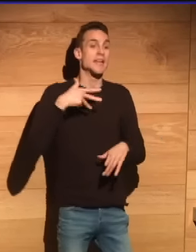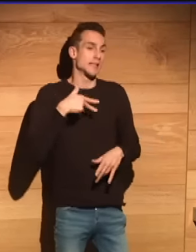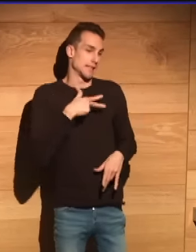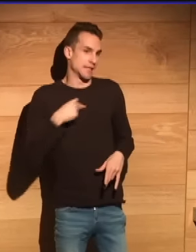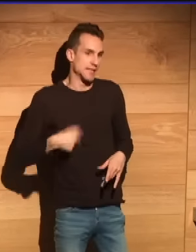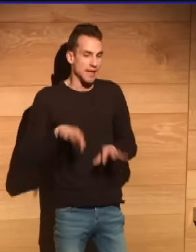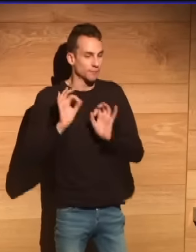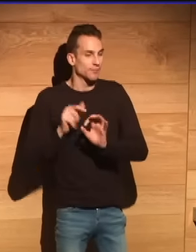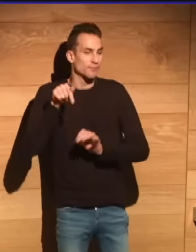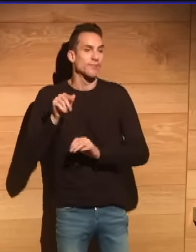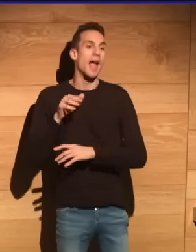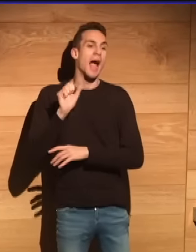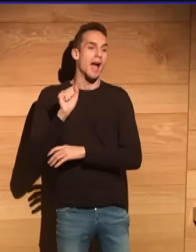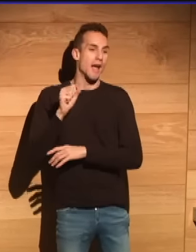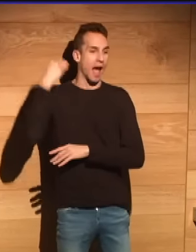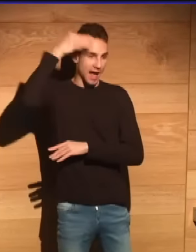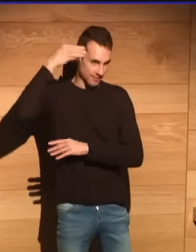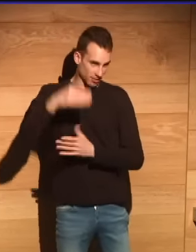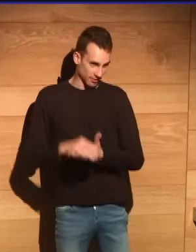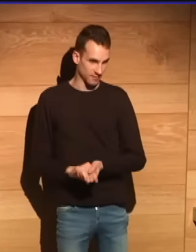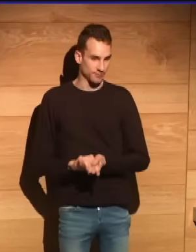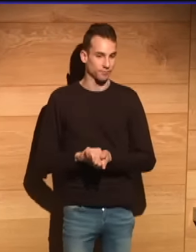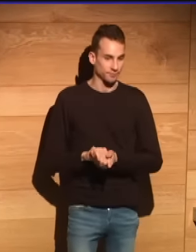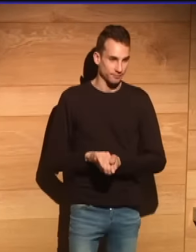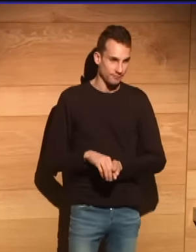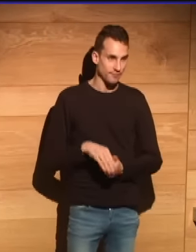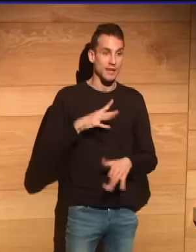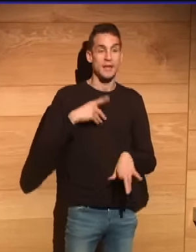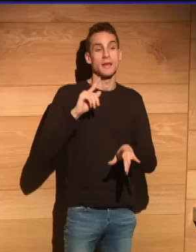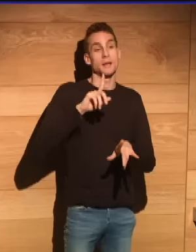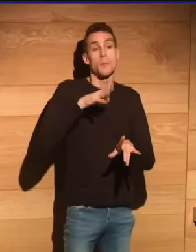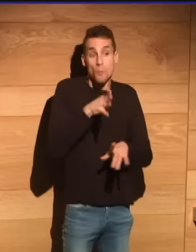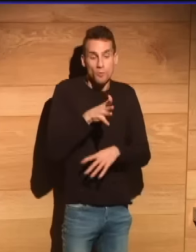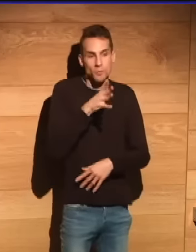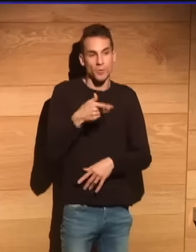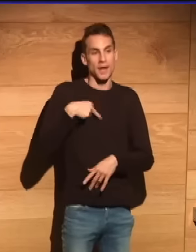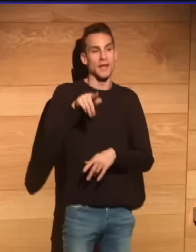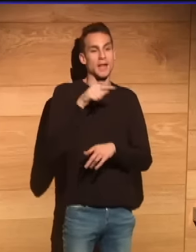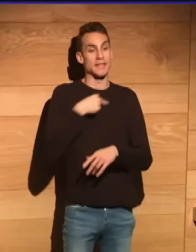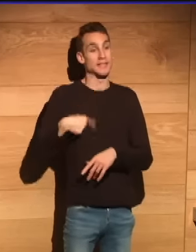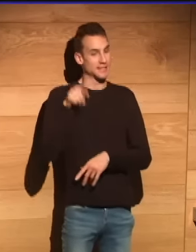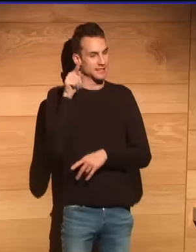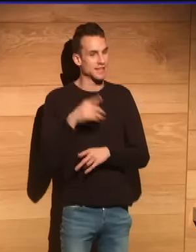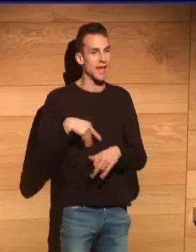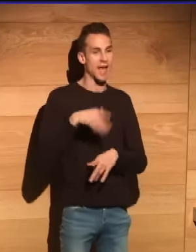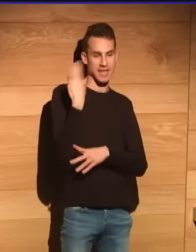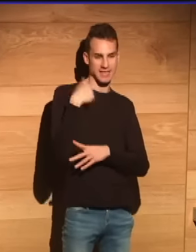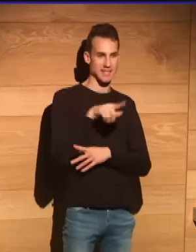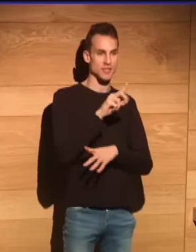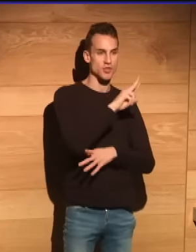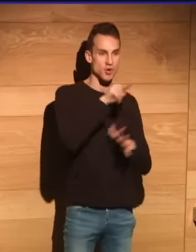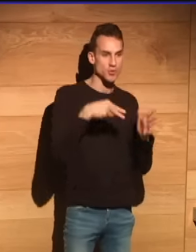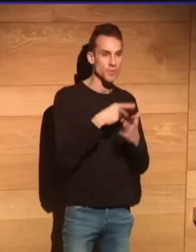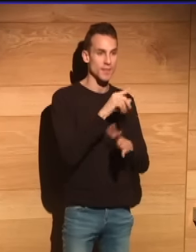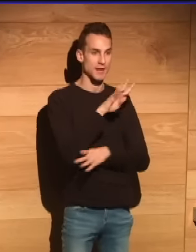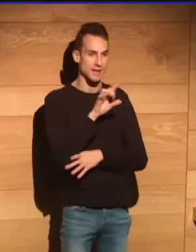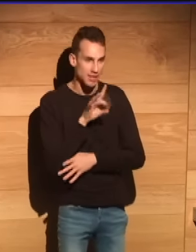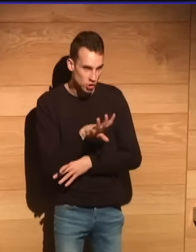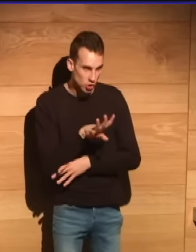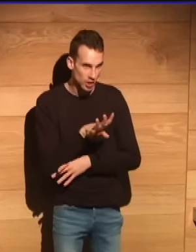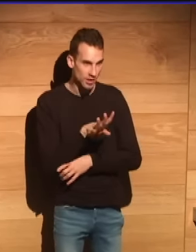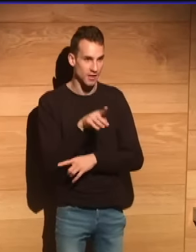se hizo un plan de innovación brutal y emprendimiento en China en el año 2014 en España. Para pegar este salto